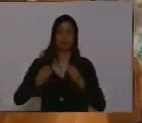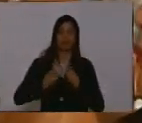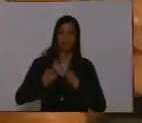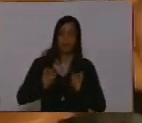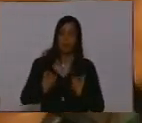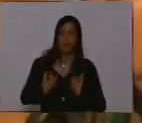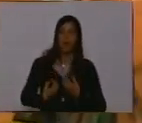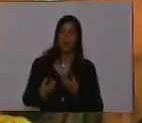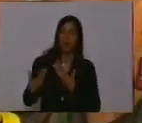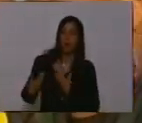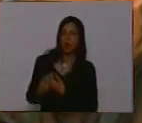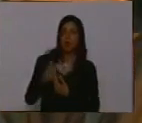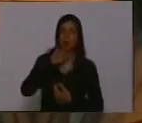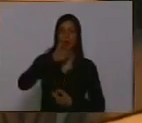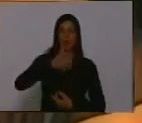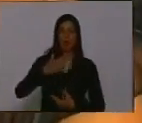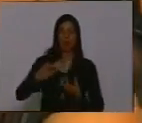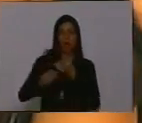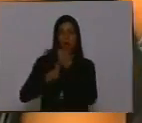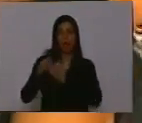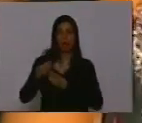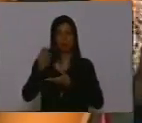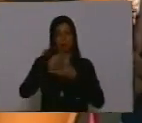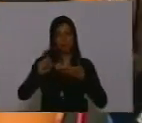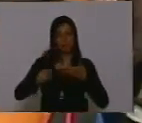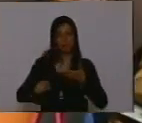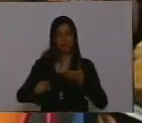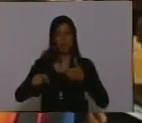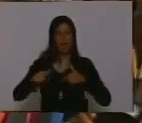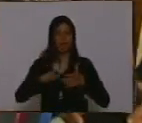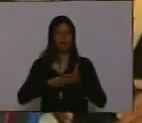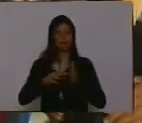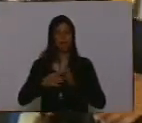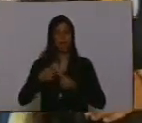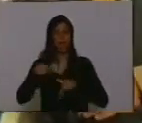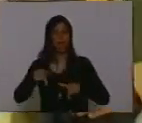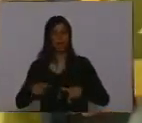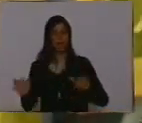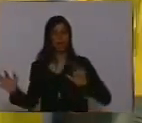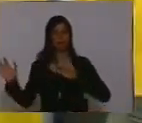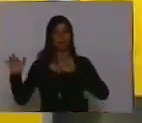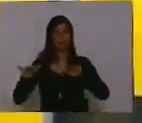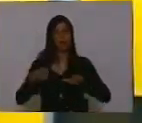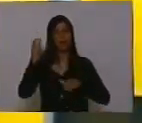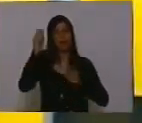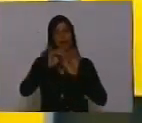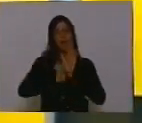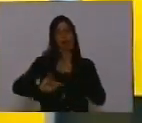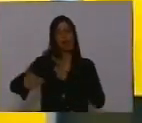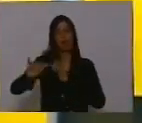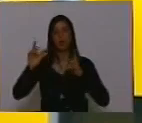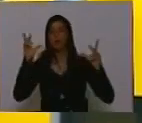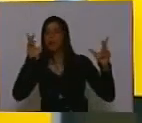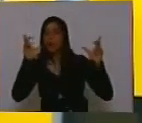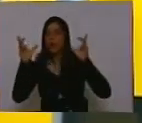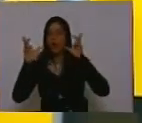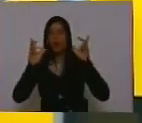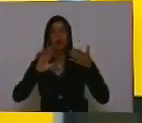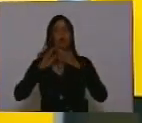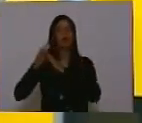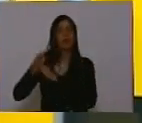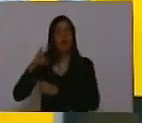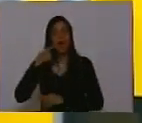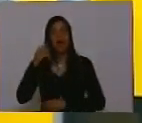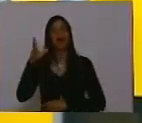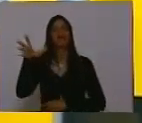bases, con el pueblo, y por eso esta Asamblea Nacional Constituyente, que escucha cada una de las bases. Y este capítulo de la juventud